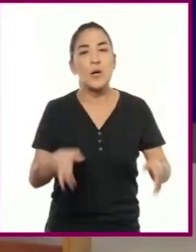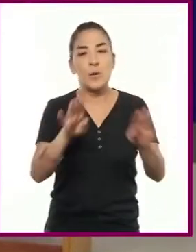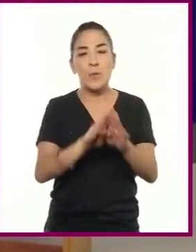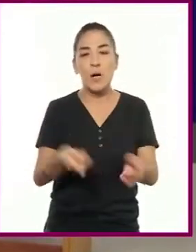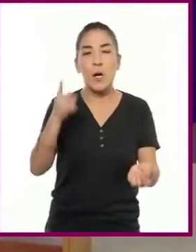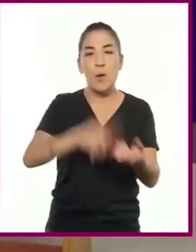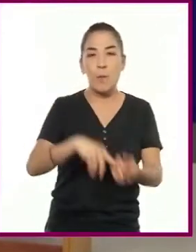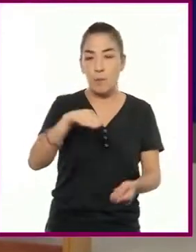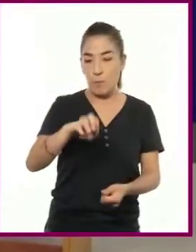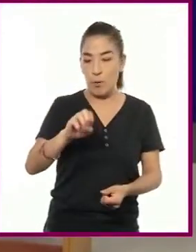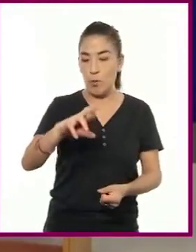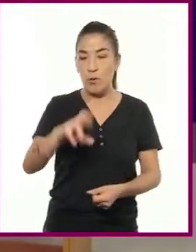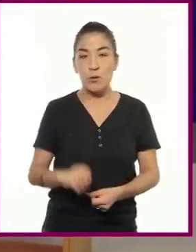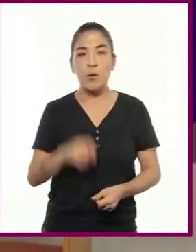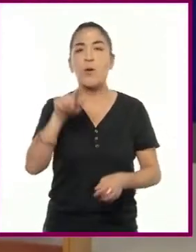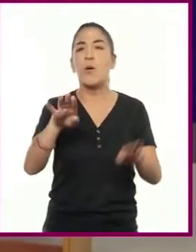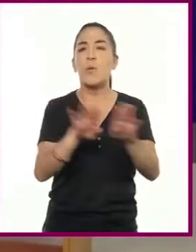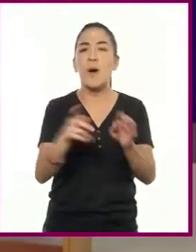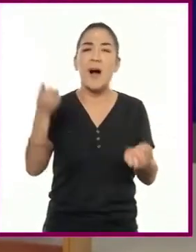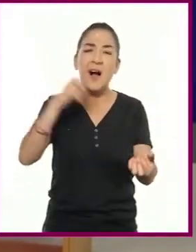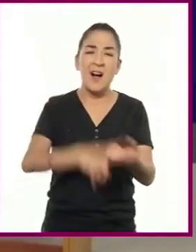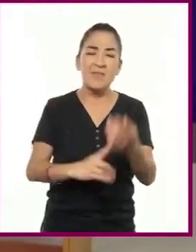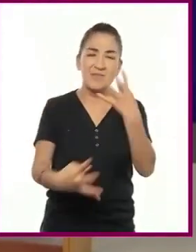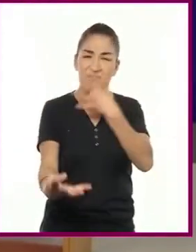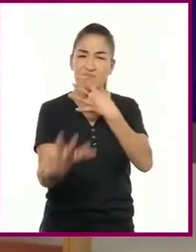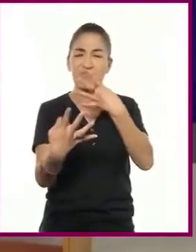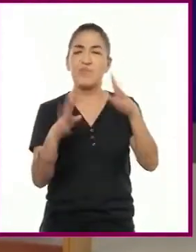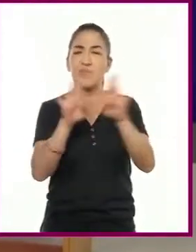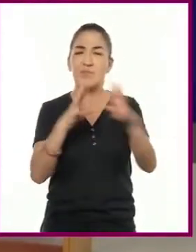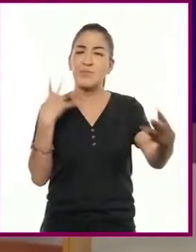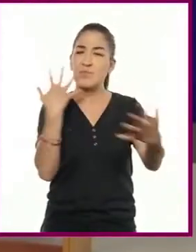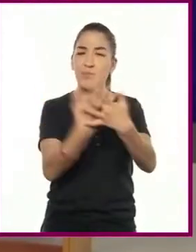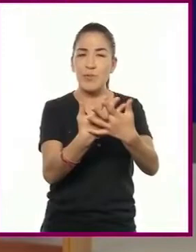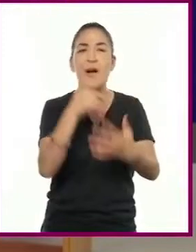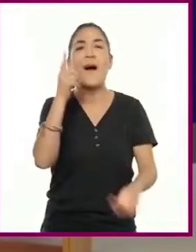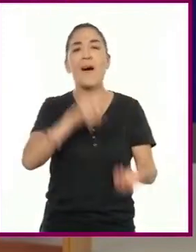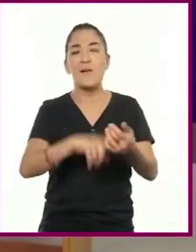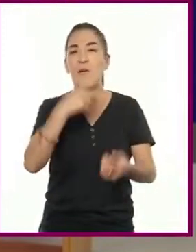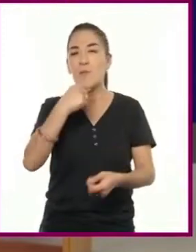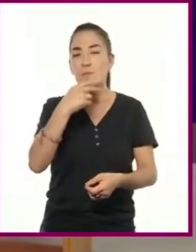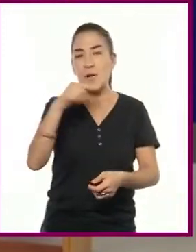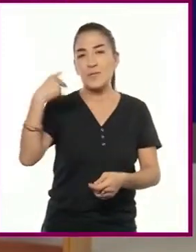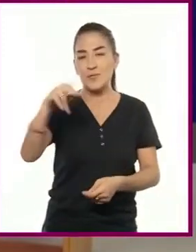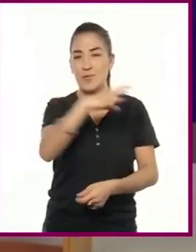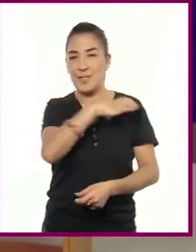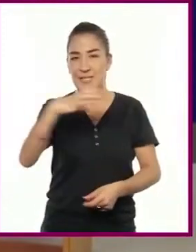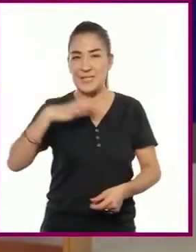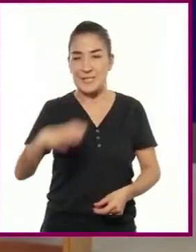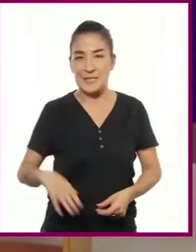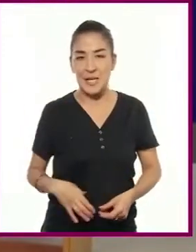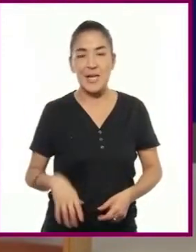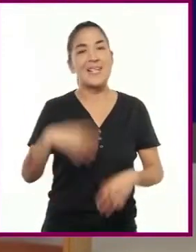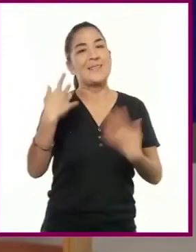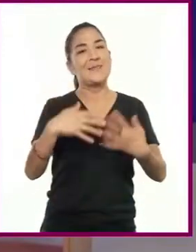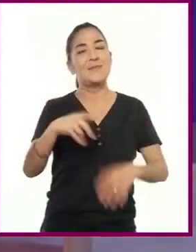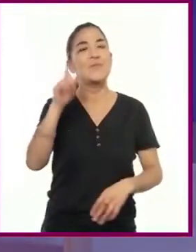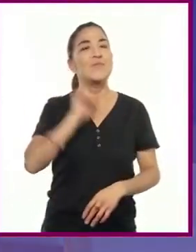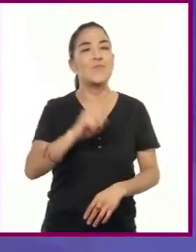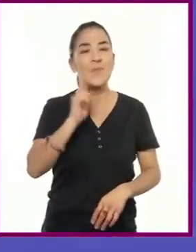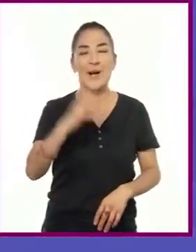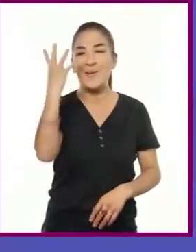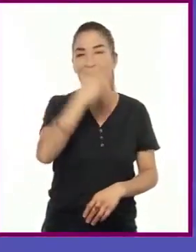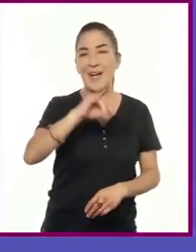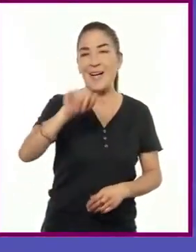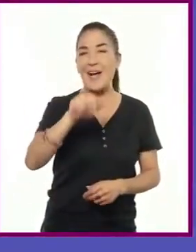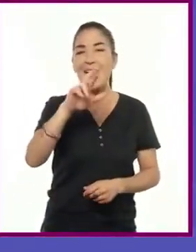moro Abindarráez, preso que logró una libertad fugaz por parte de un alcalde cristiano, y la hermosa Jarifa